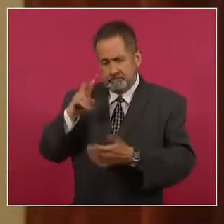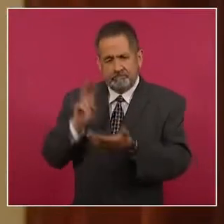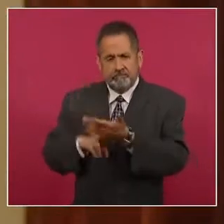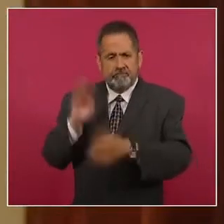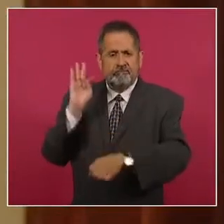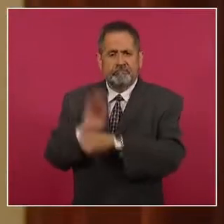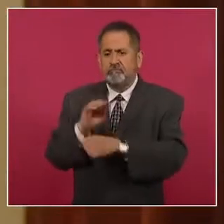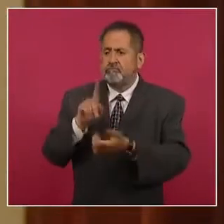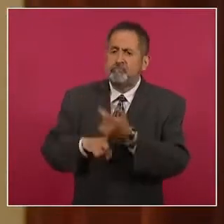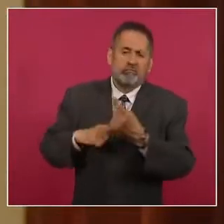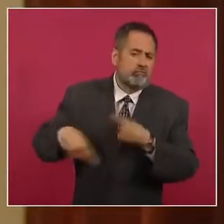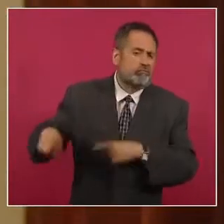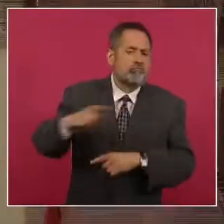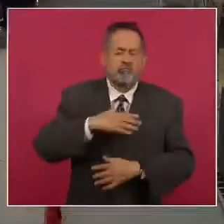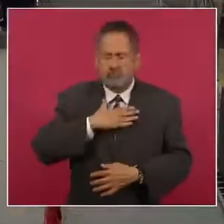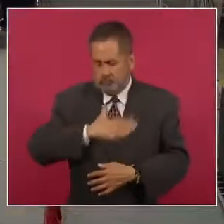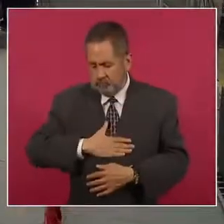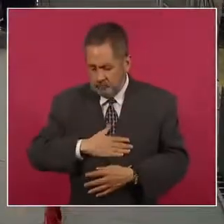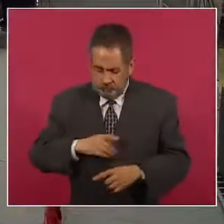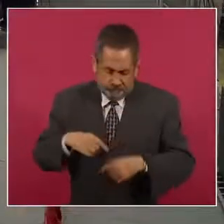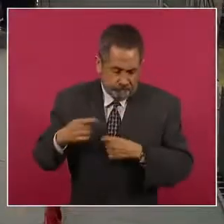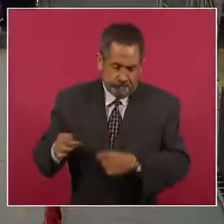la justicia.